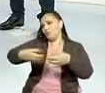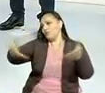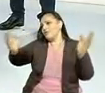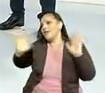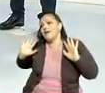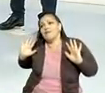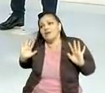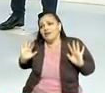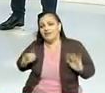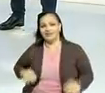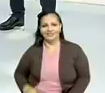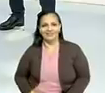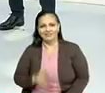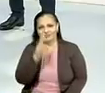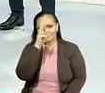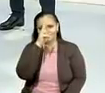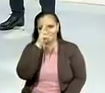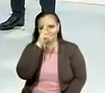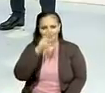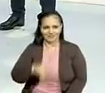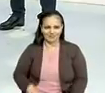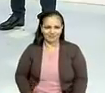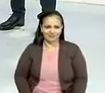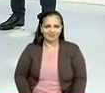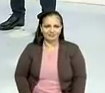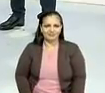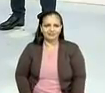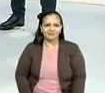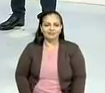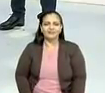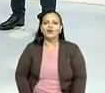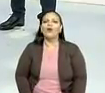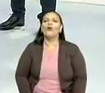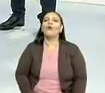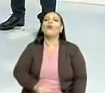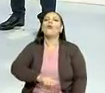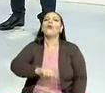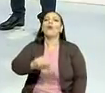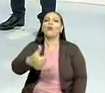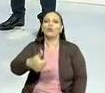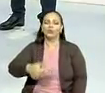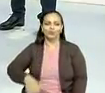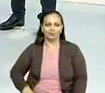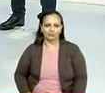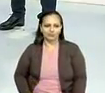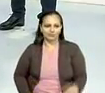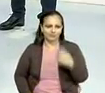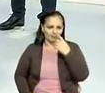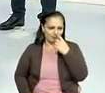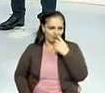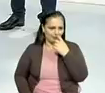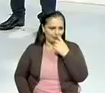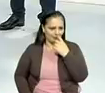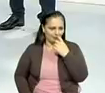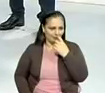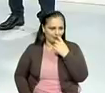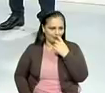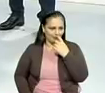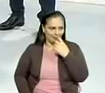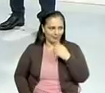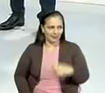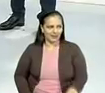el celular. Ya lo iba a devolver. Solo quería la foto. Ponlo el del cuchillo, me lo ponieron. Solo quería tomar su foto. Ese es el